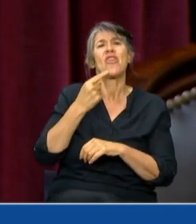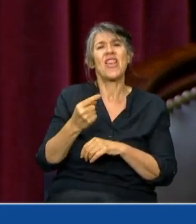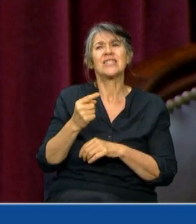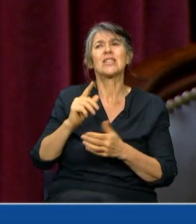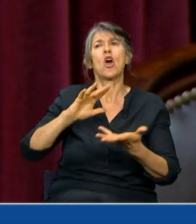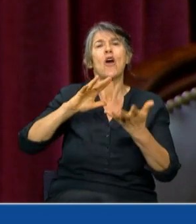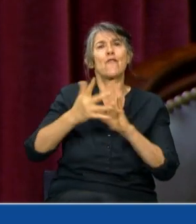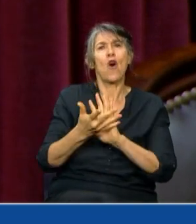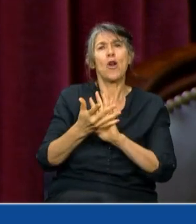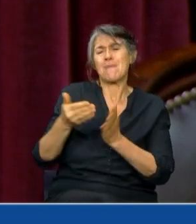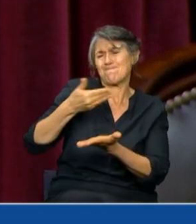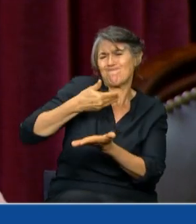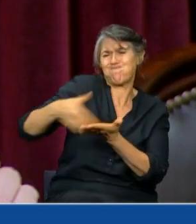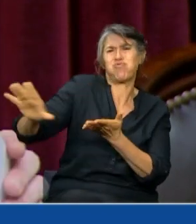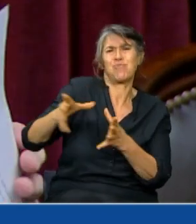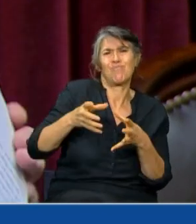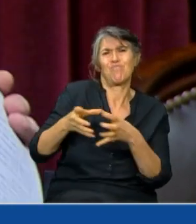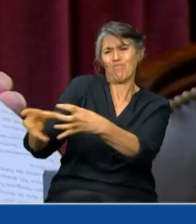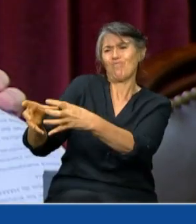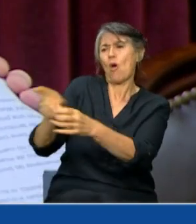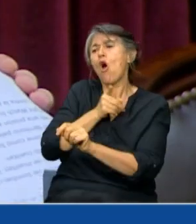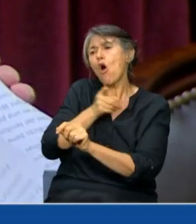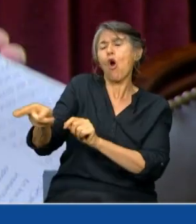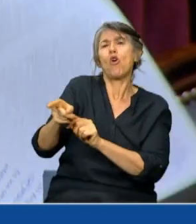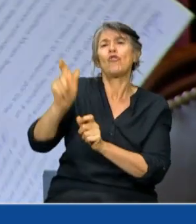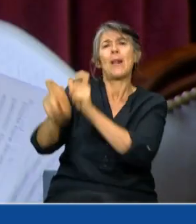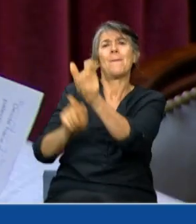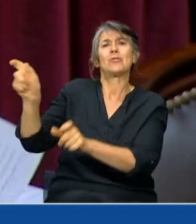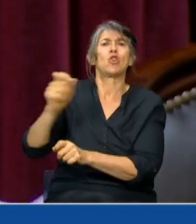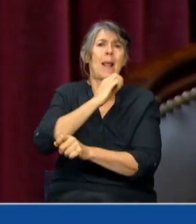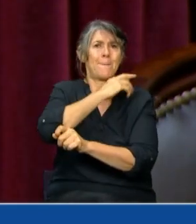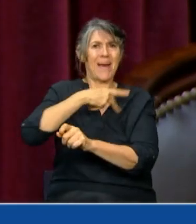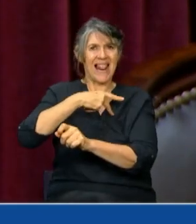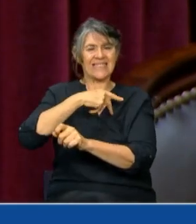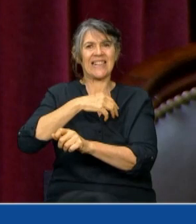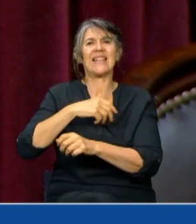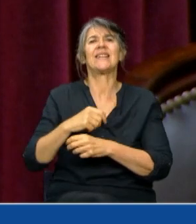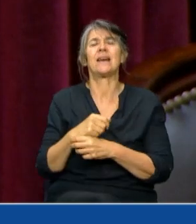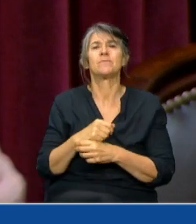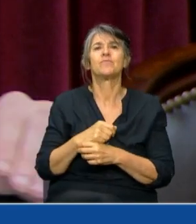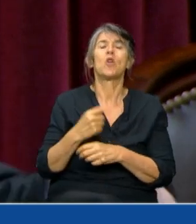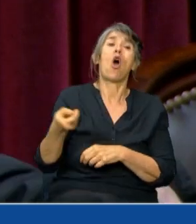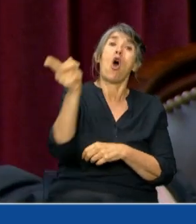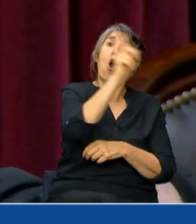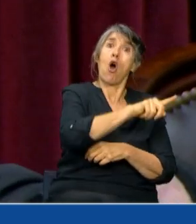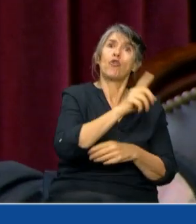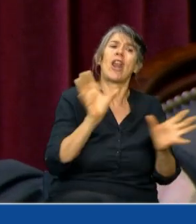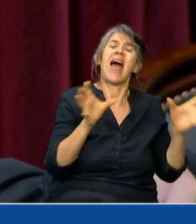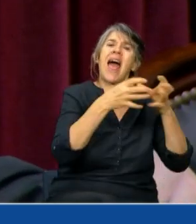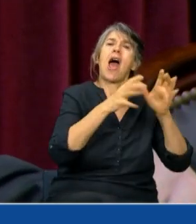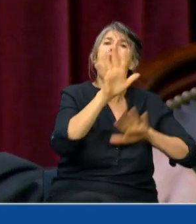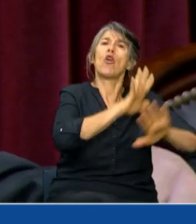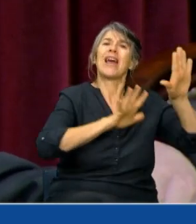de apartheid contra la población palestina. Amnesty International dice